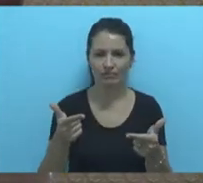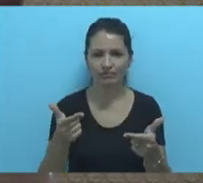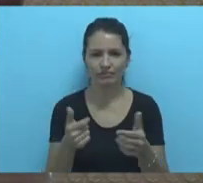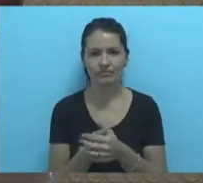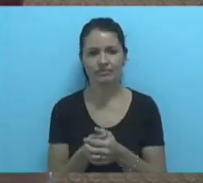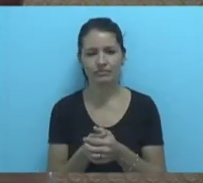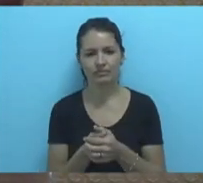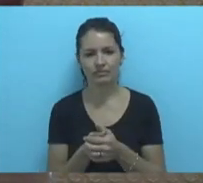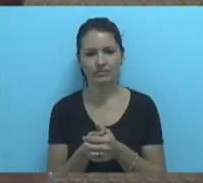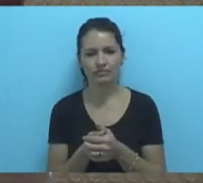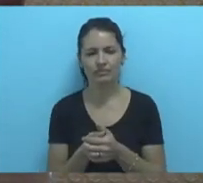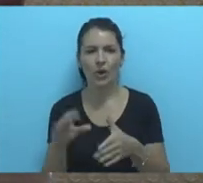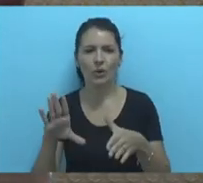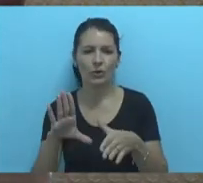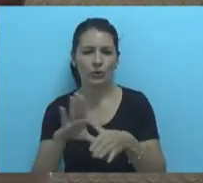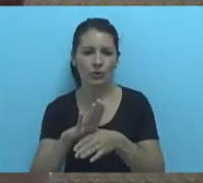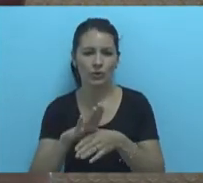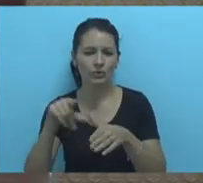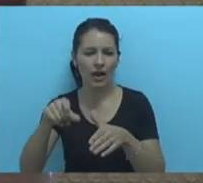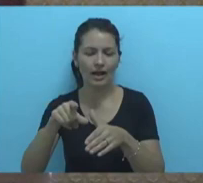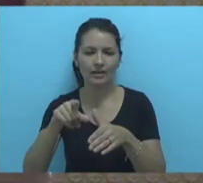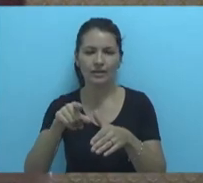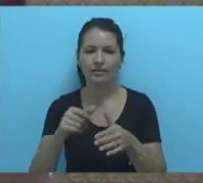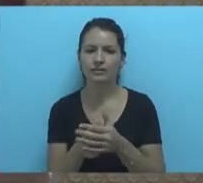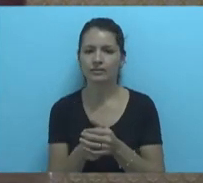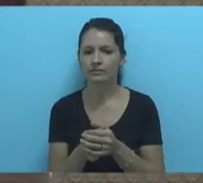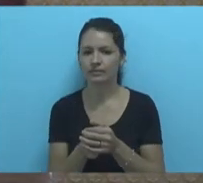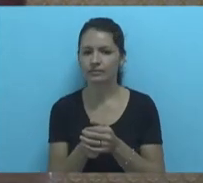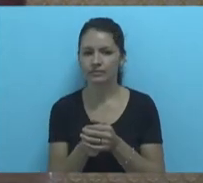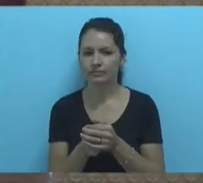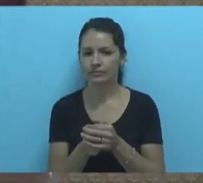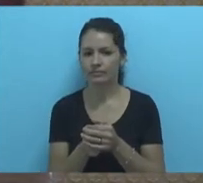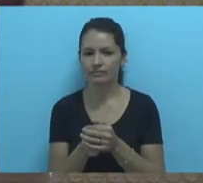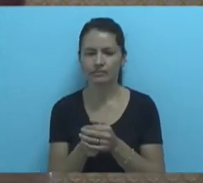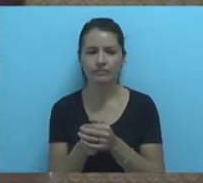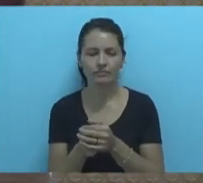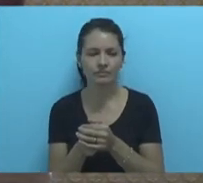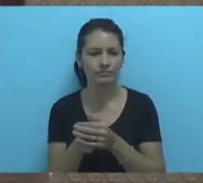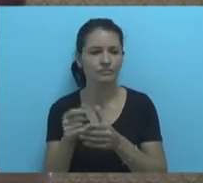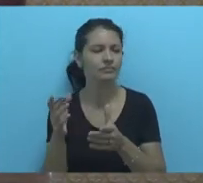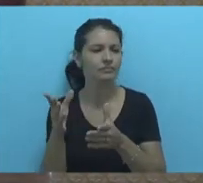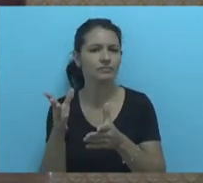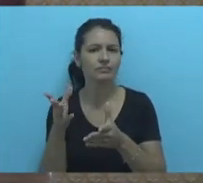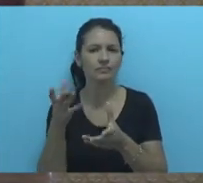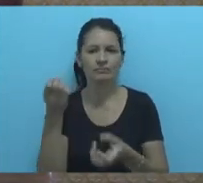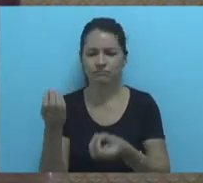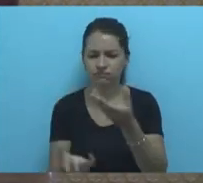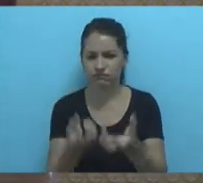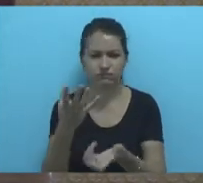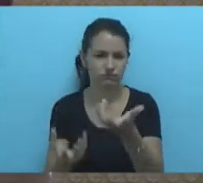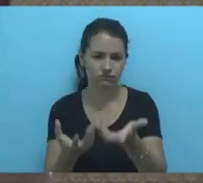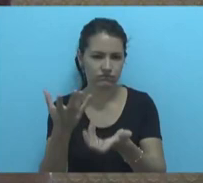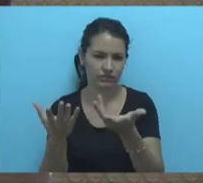los portugueses invadieron, porque Corrientes era rectivista, entonces invadieron y quemaron todo. Y entre otras cosas quemaron los registros que llevaba